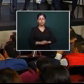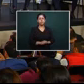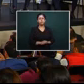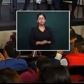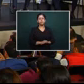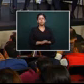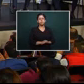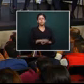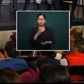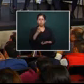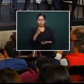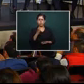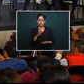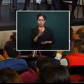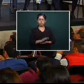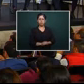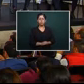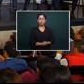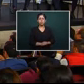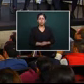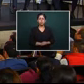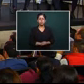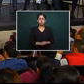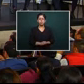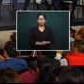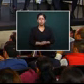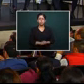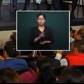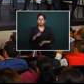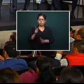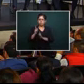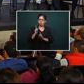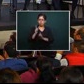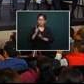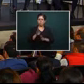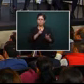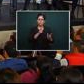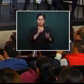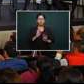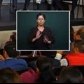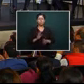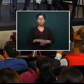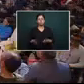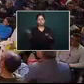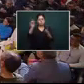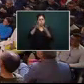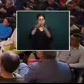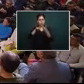Eso por lo que corresponde a las armas. La otra pregunta.